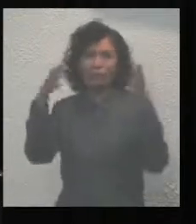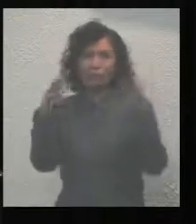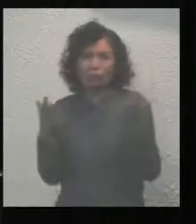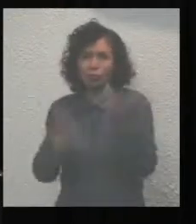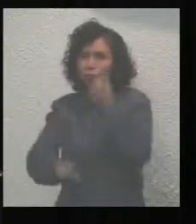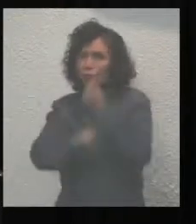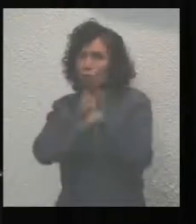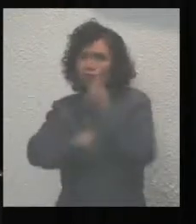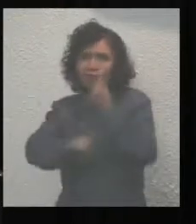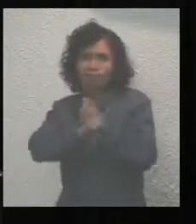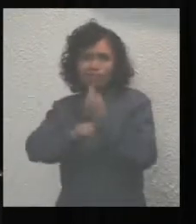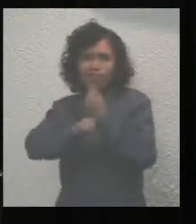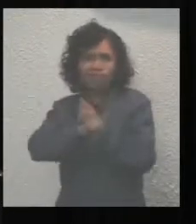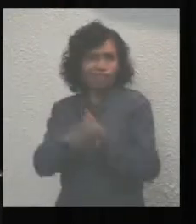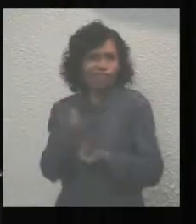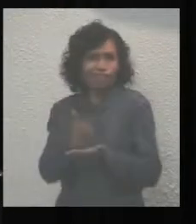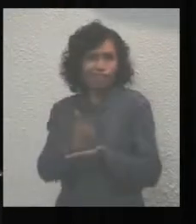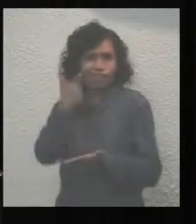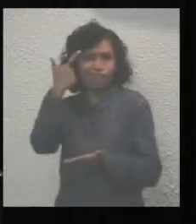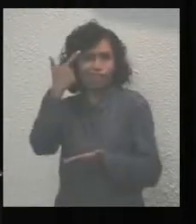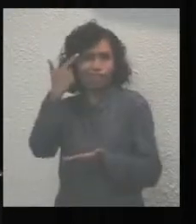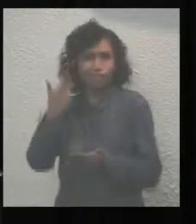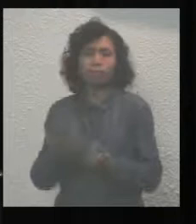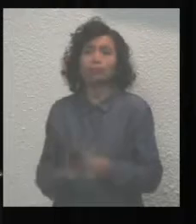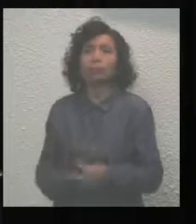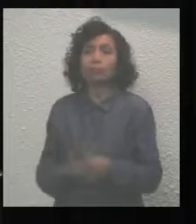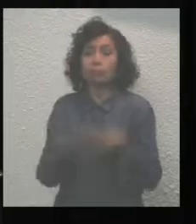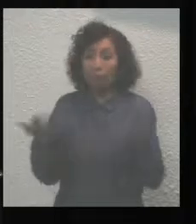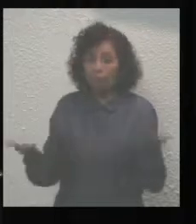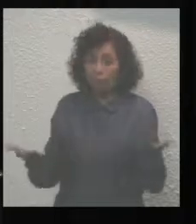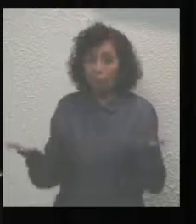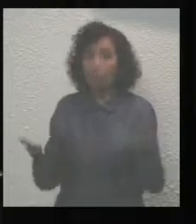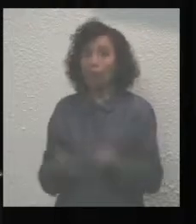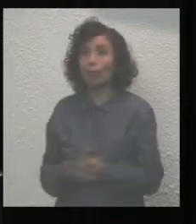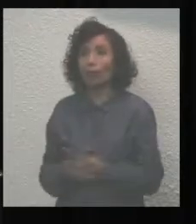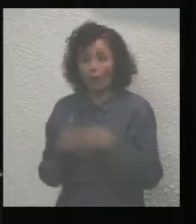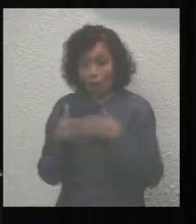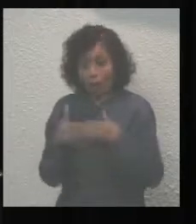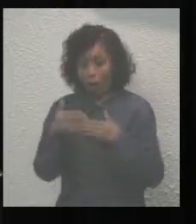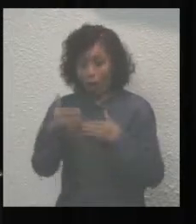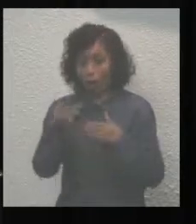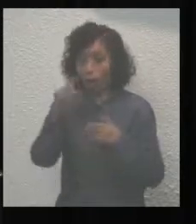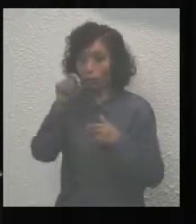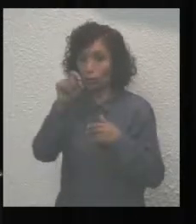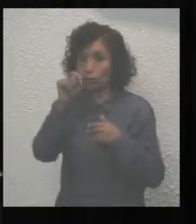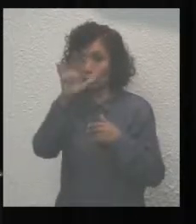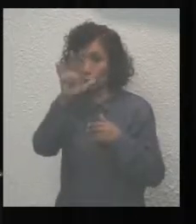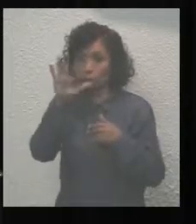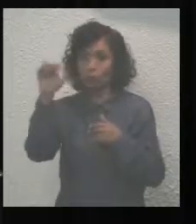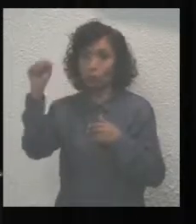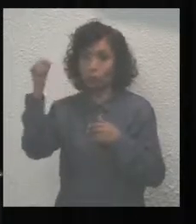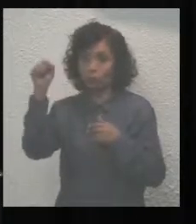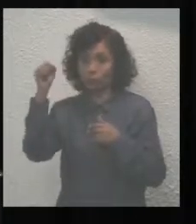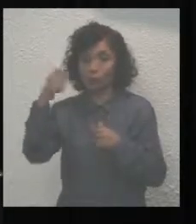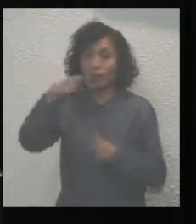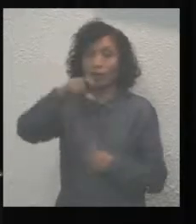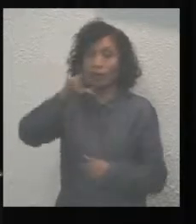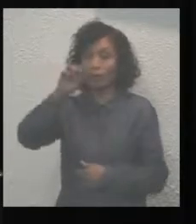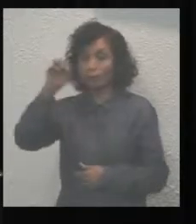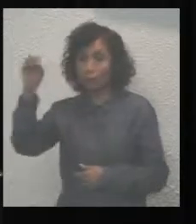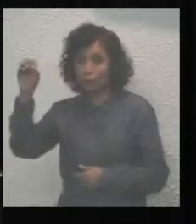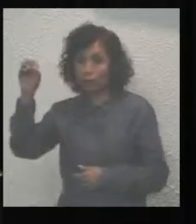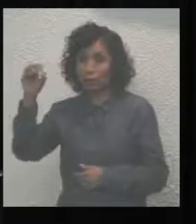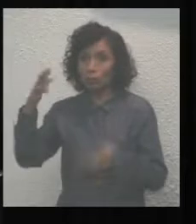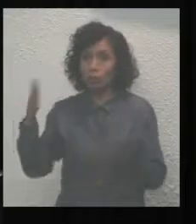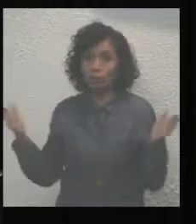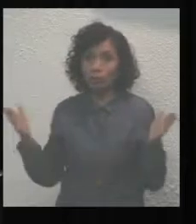que arrastraba todo a su paso. Sin duda, a partir del 25 de septiembre, en Quintana Roo también dejaremos